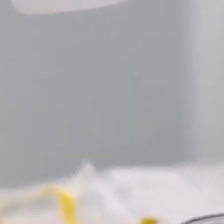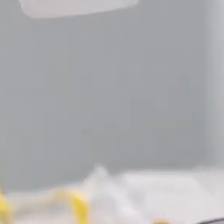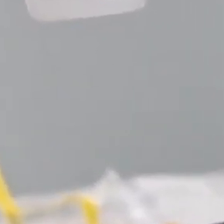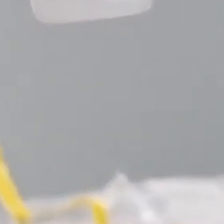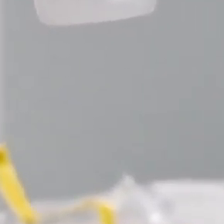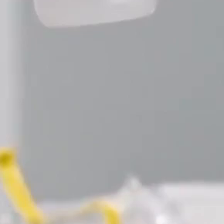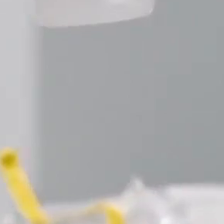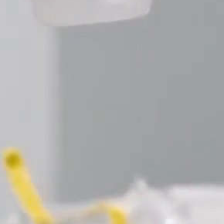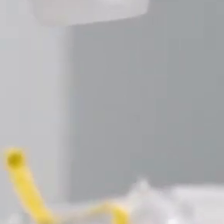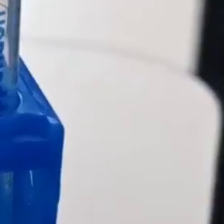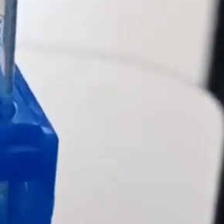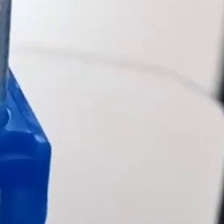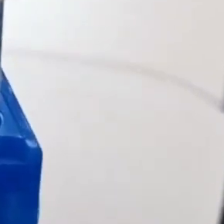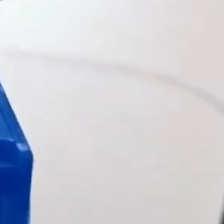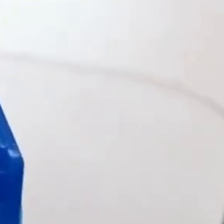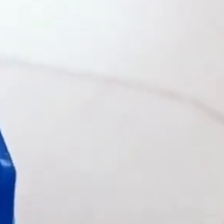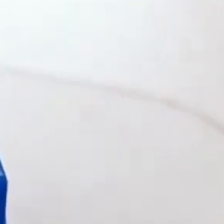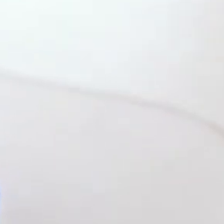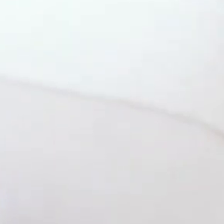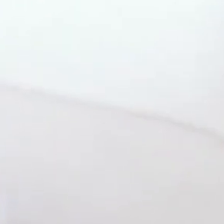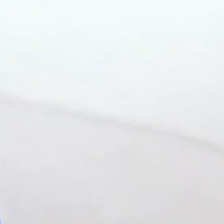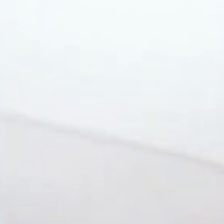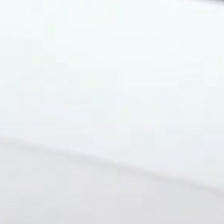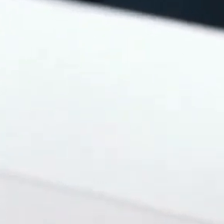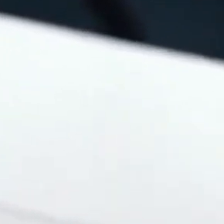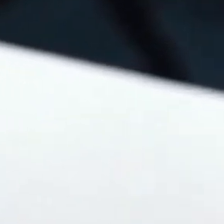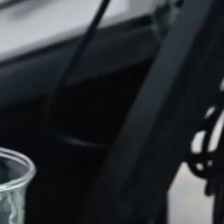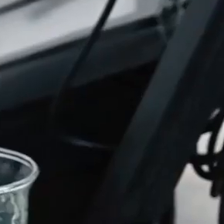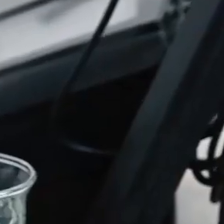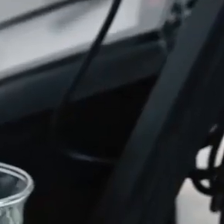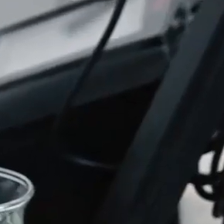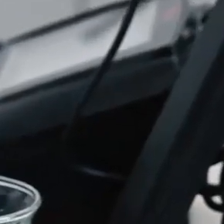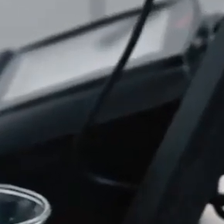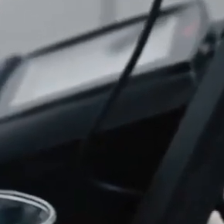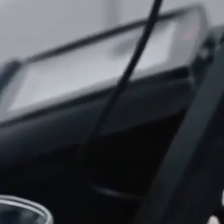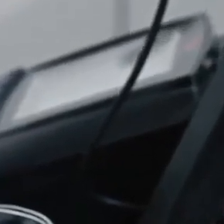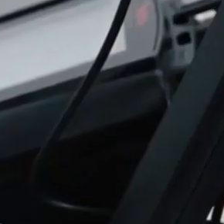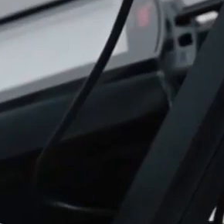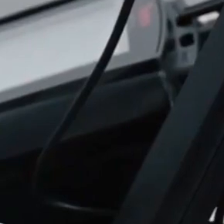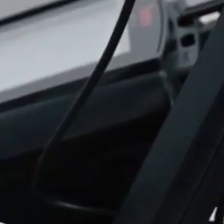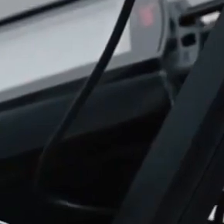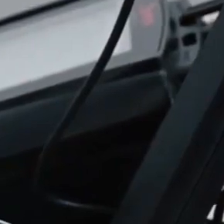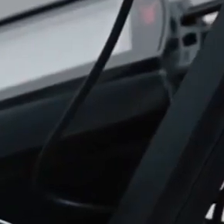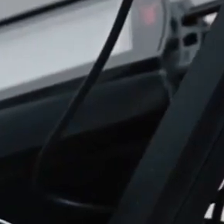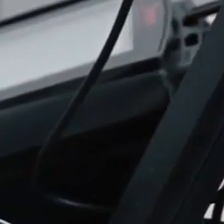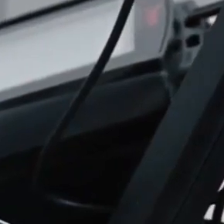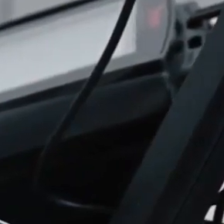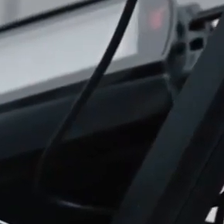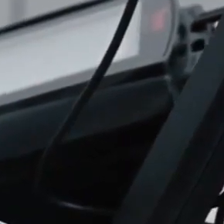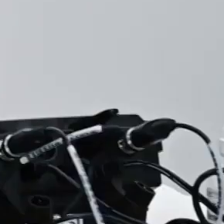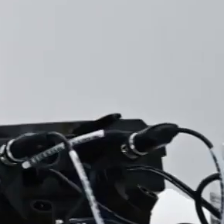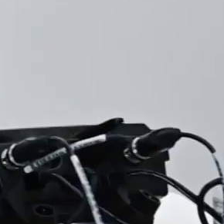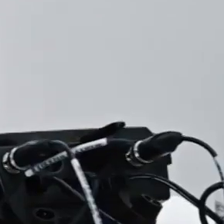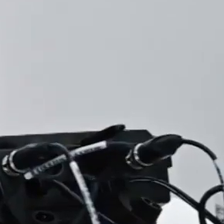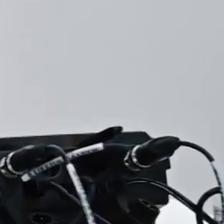tienen 1,79 veces más posibilidades de desarrollar una nueva lesión de caries. La investigación recuerda también